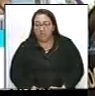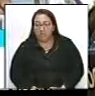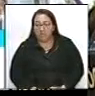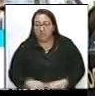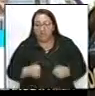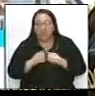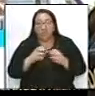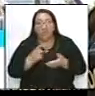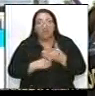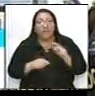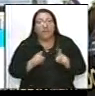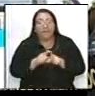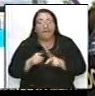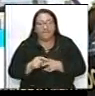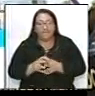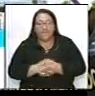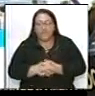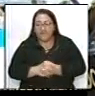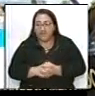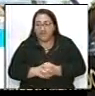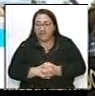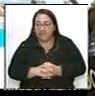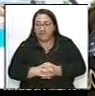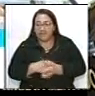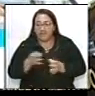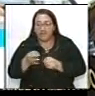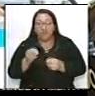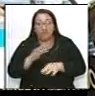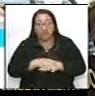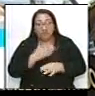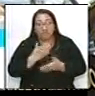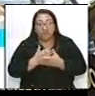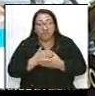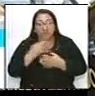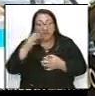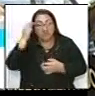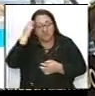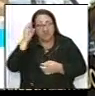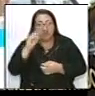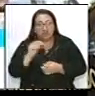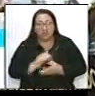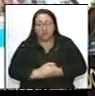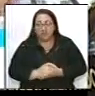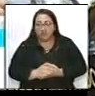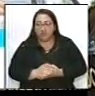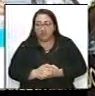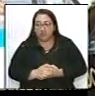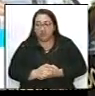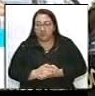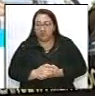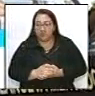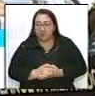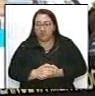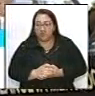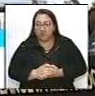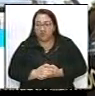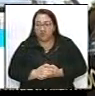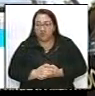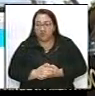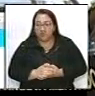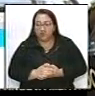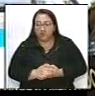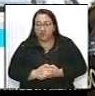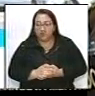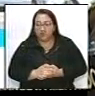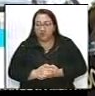que, además, como usted ha señalado, de la crispación política, como usted le ha llamado, había otros elementos. Pero eso